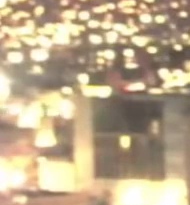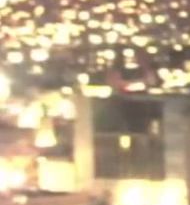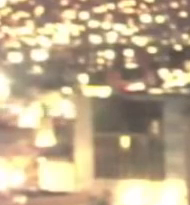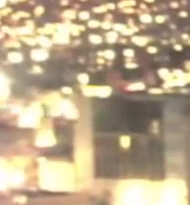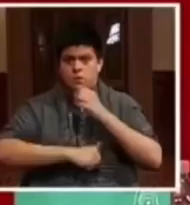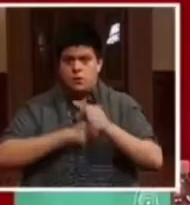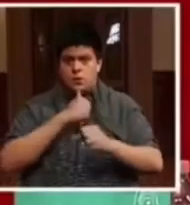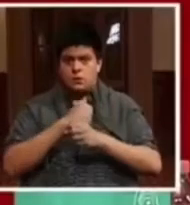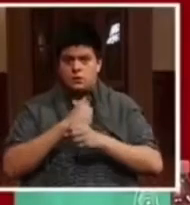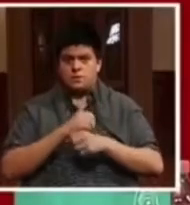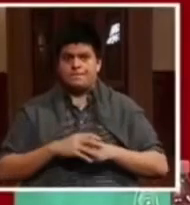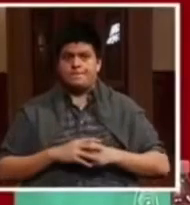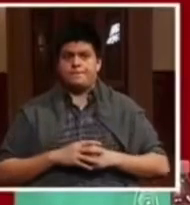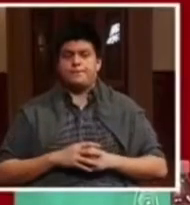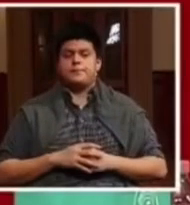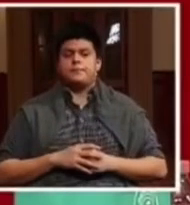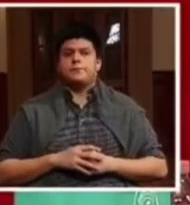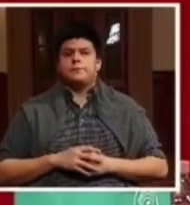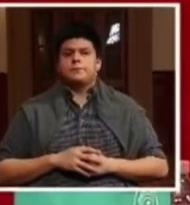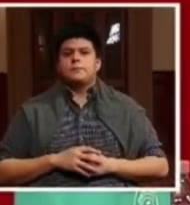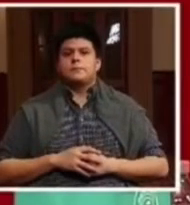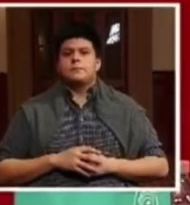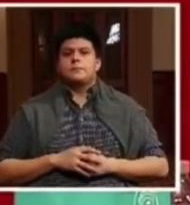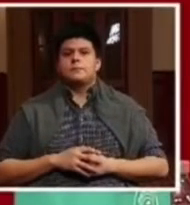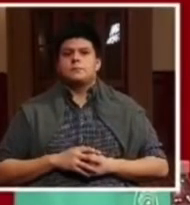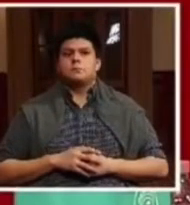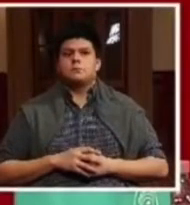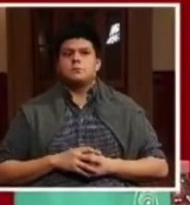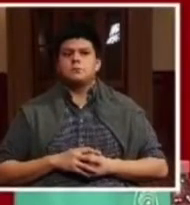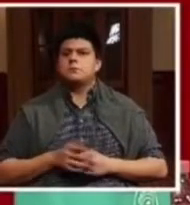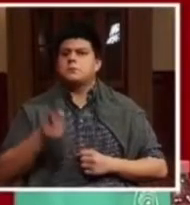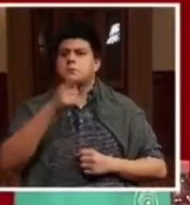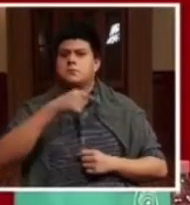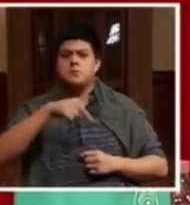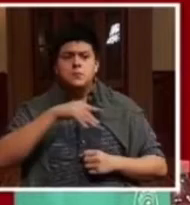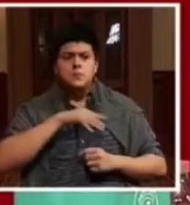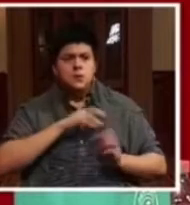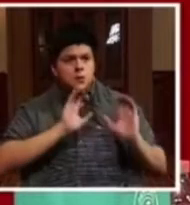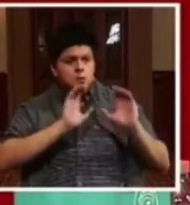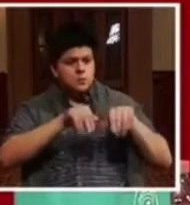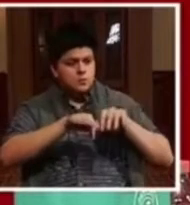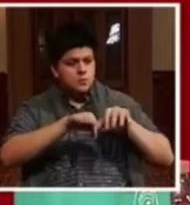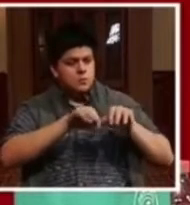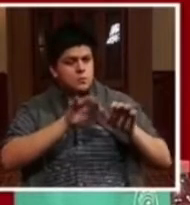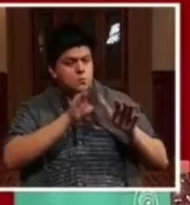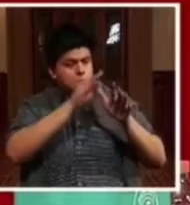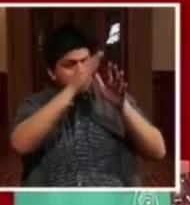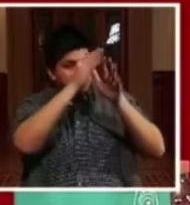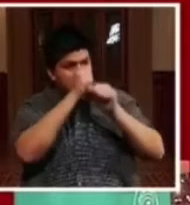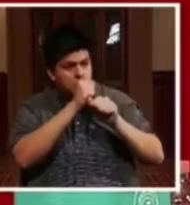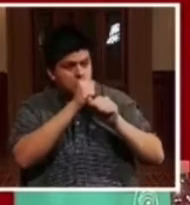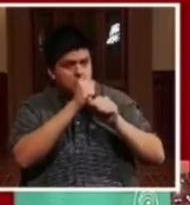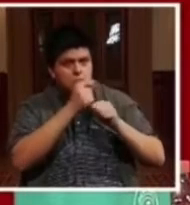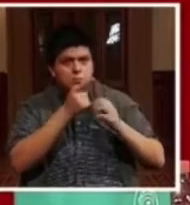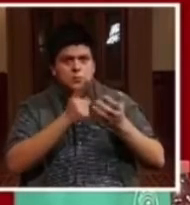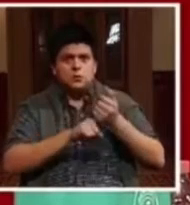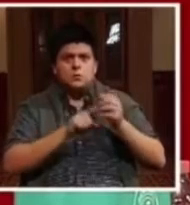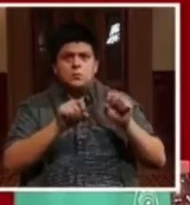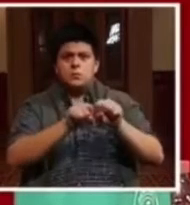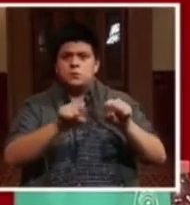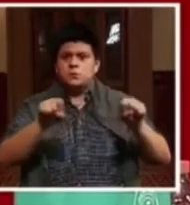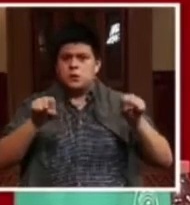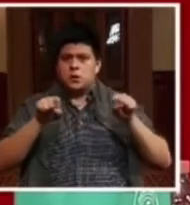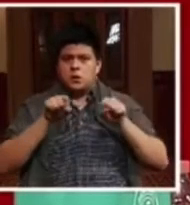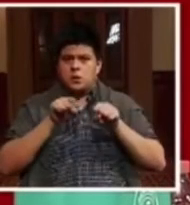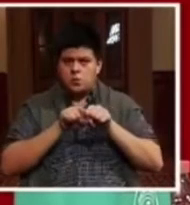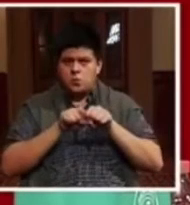tarde. Si hicieron alguna contratación en un salón de eventos